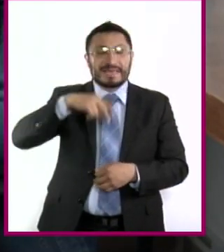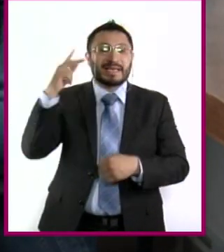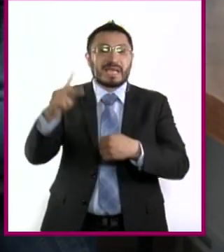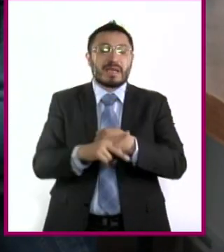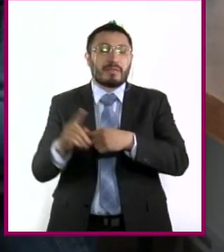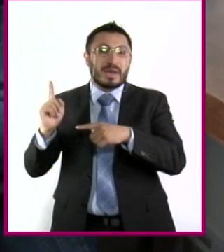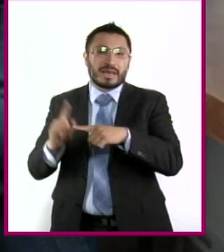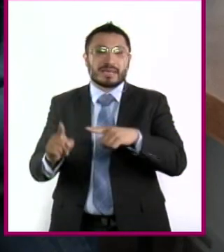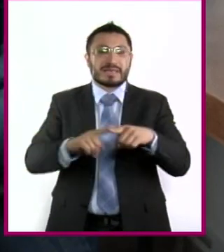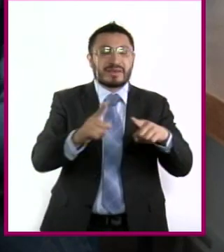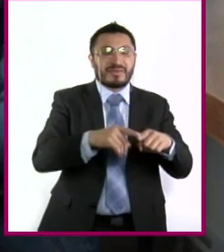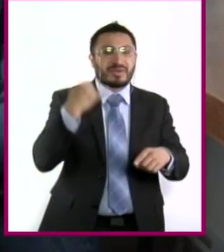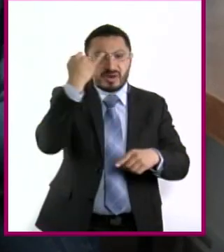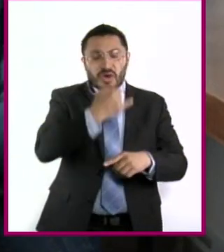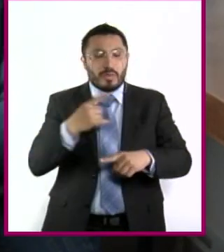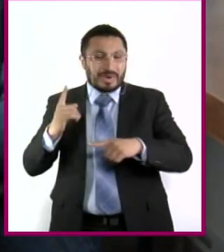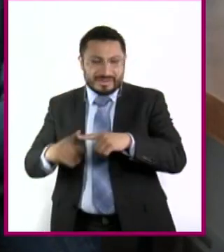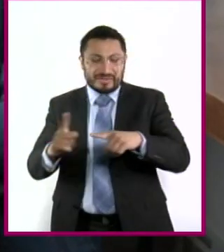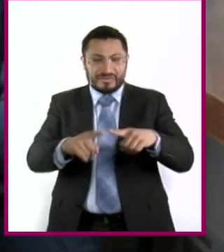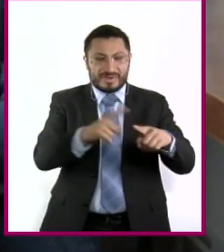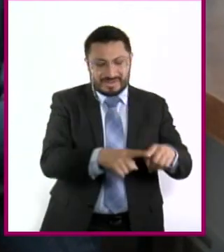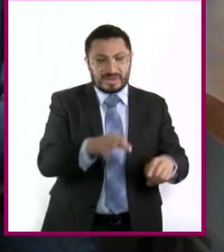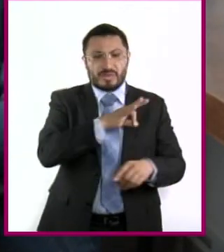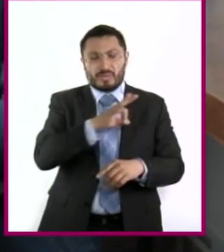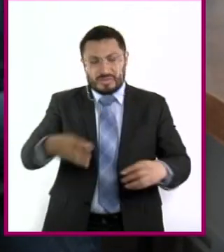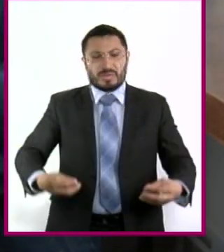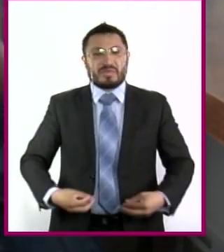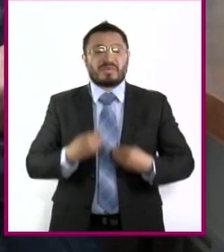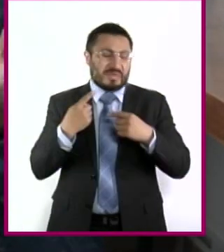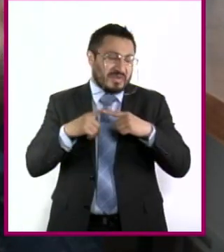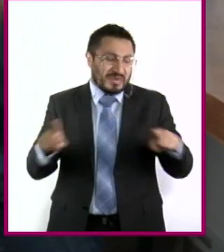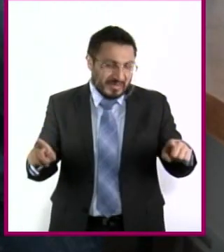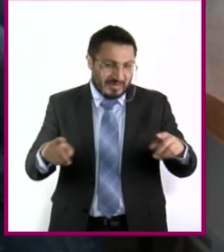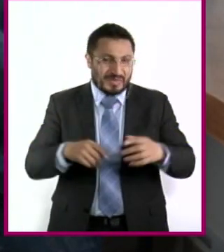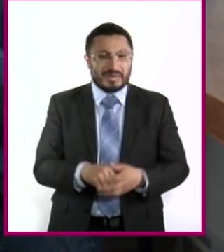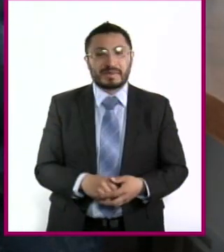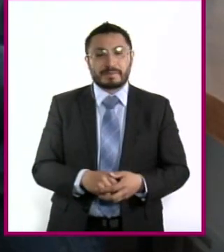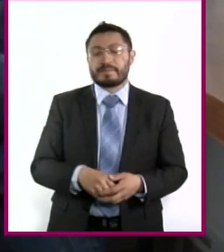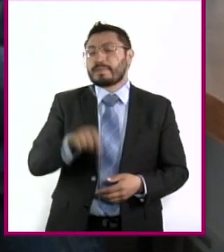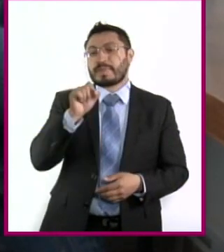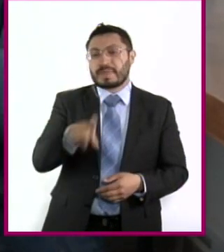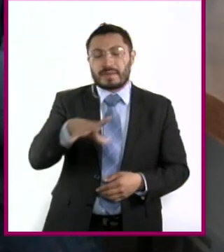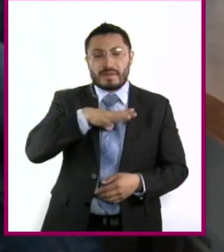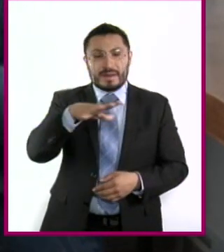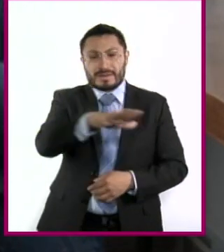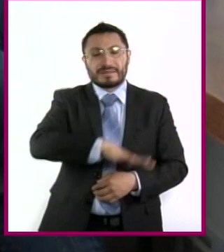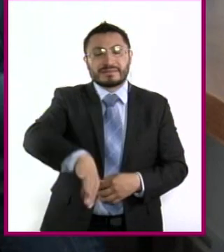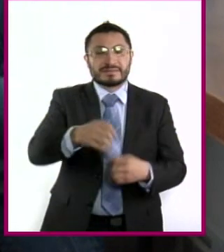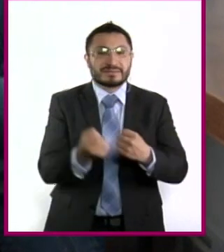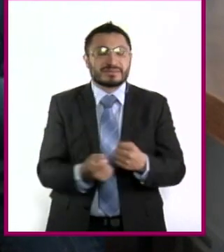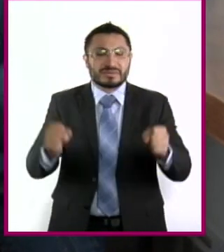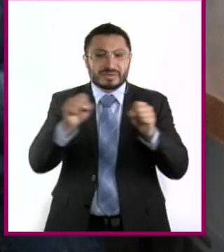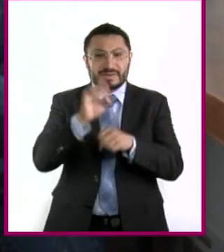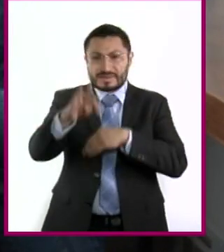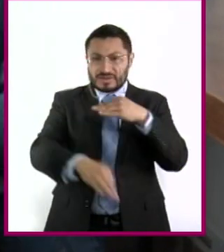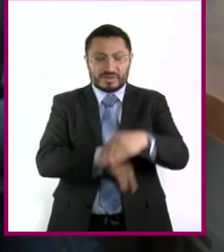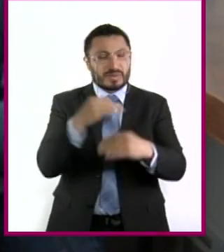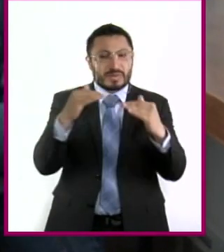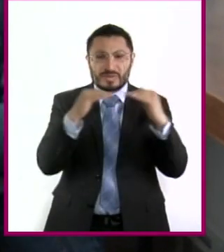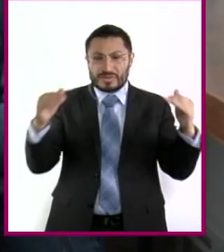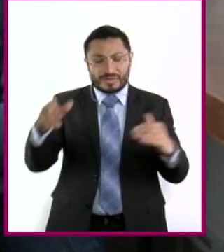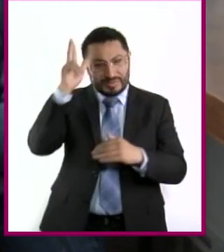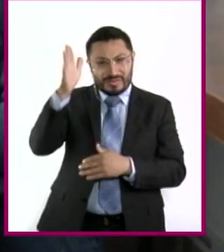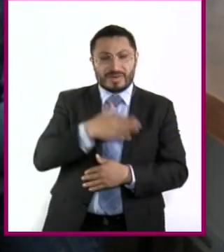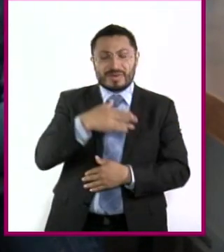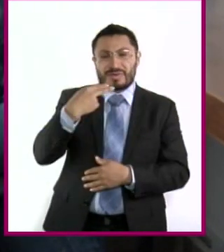diferentes lenguas, y de ahí diferentes formas de vivir la vida. Y también vivimos en una sociedad y todos somos iguales. Hola, yo